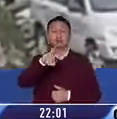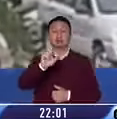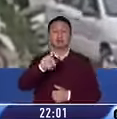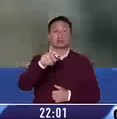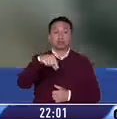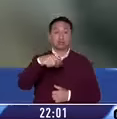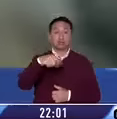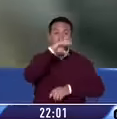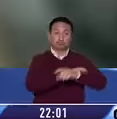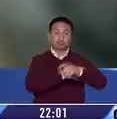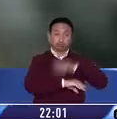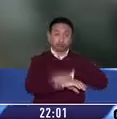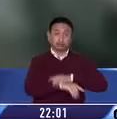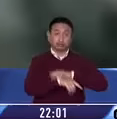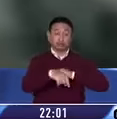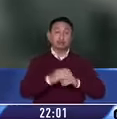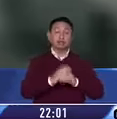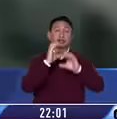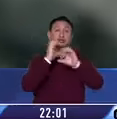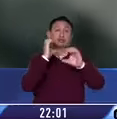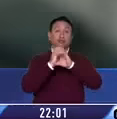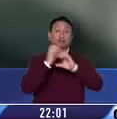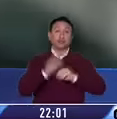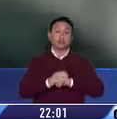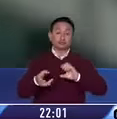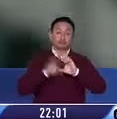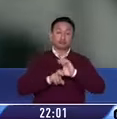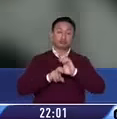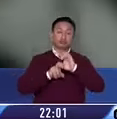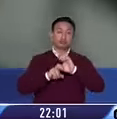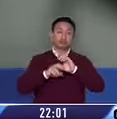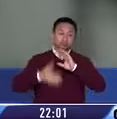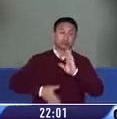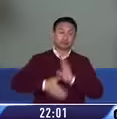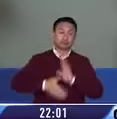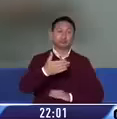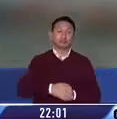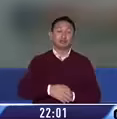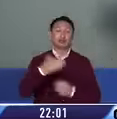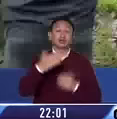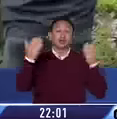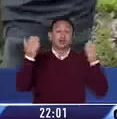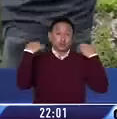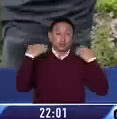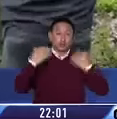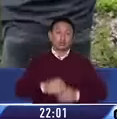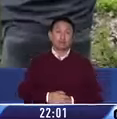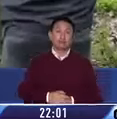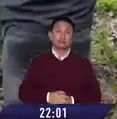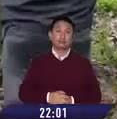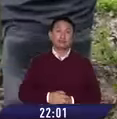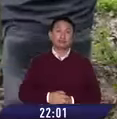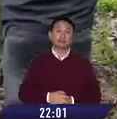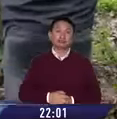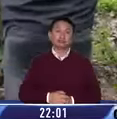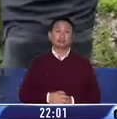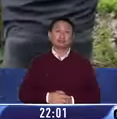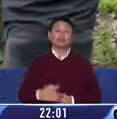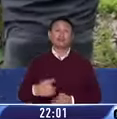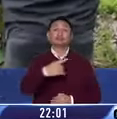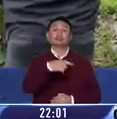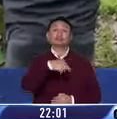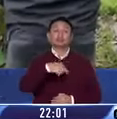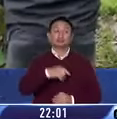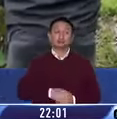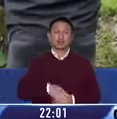cuando a bordo de un bus interprovincial intentaba llegar a la ciudad de Guayaquil. Quien estaría publicando contenido de alta violencia en